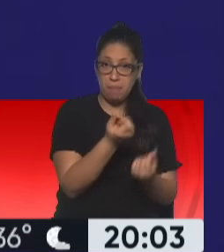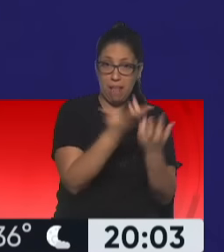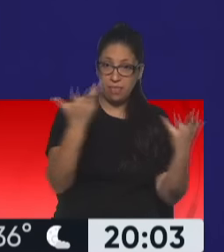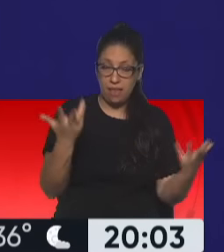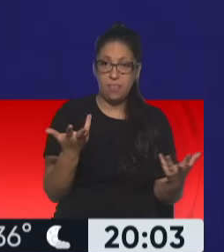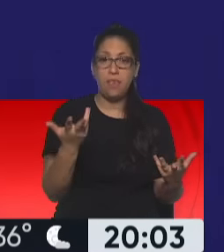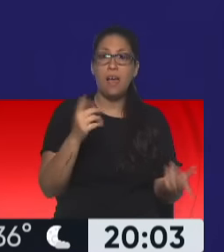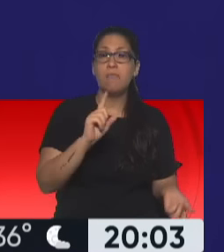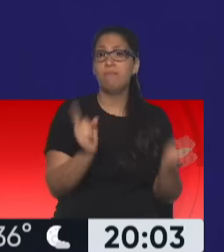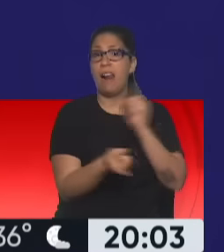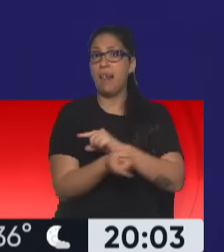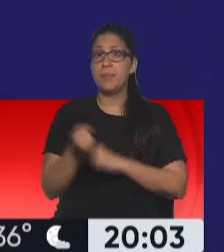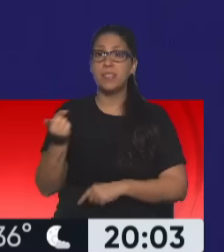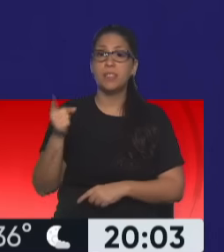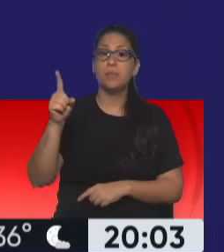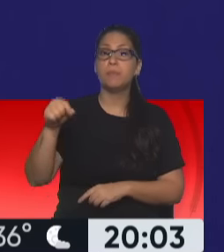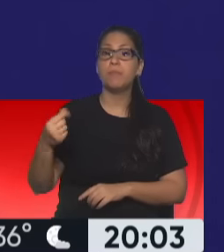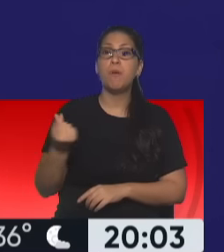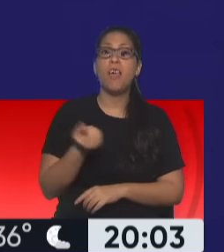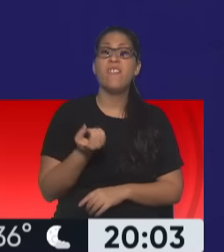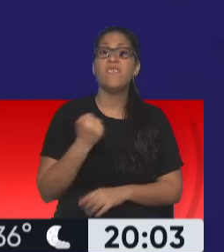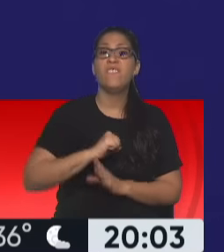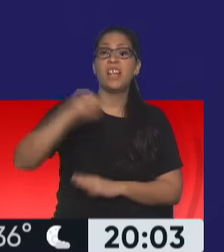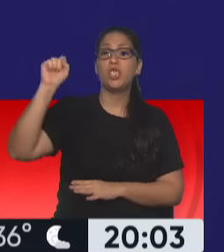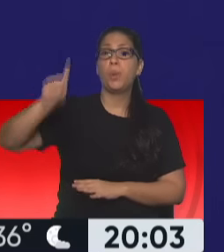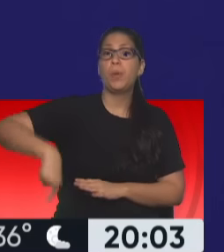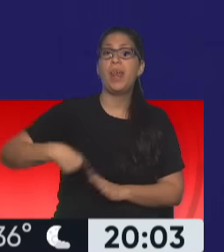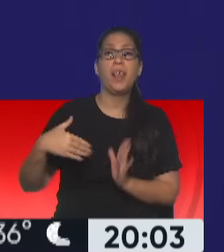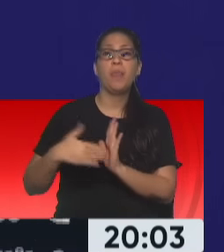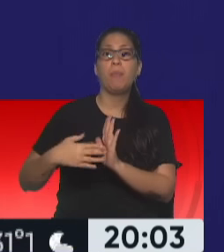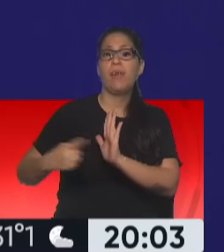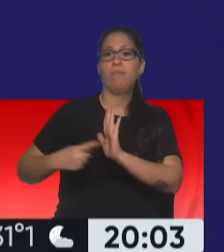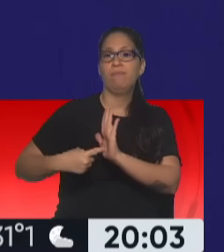esto es que lo que va a determinar la tasa de inflación es la regla monetaria.